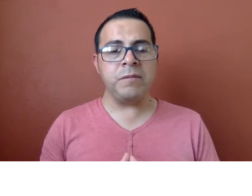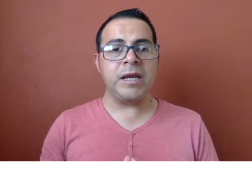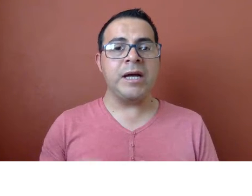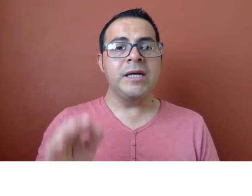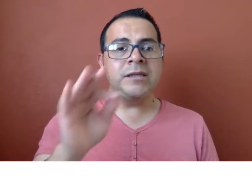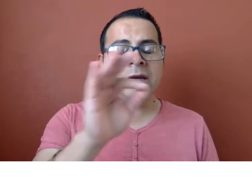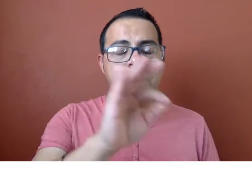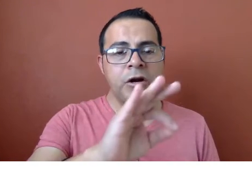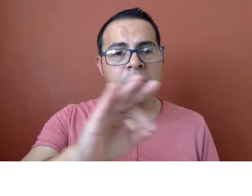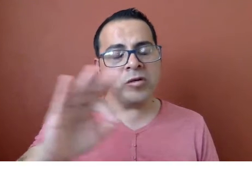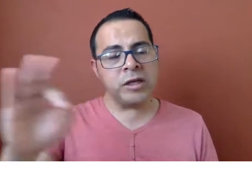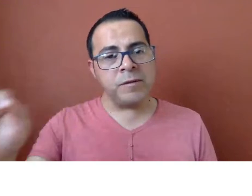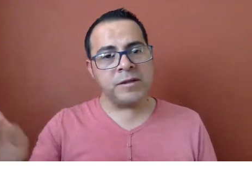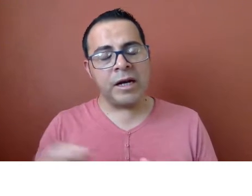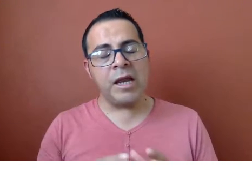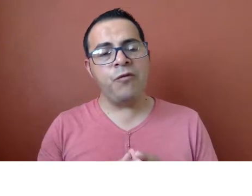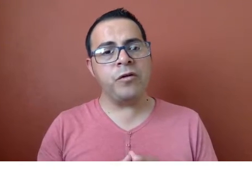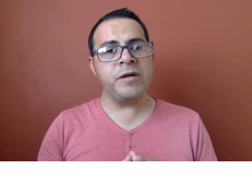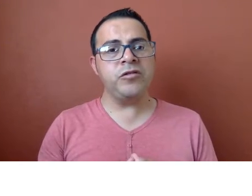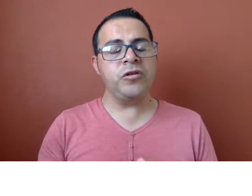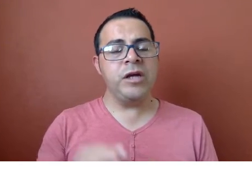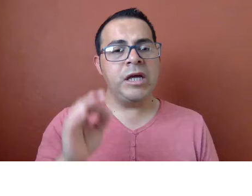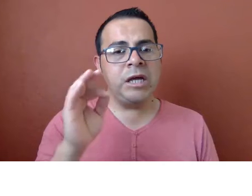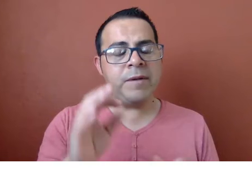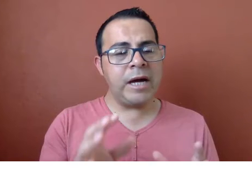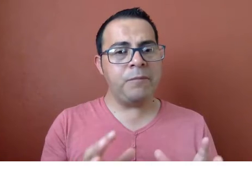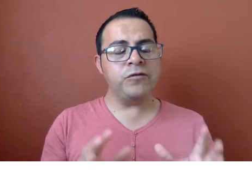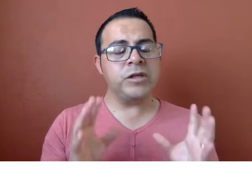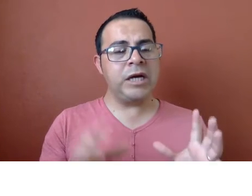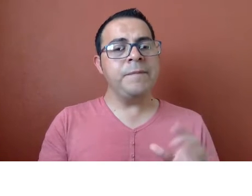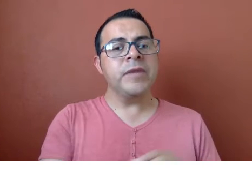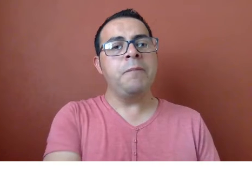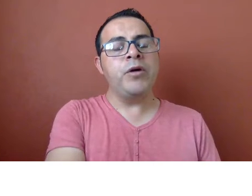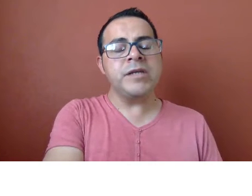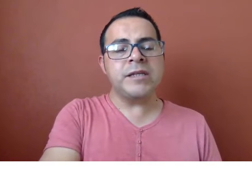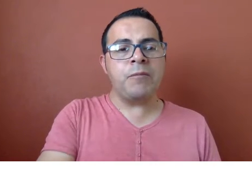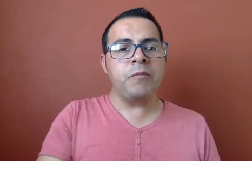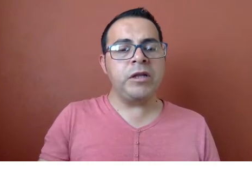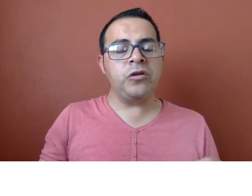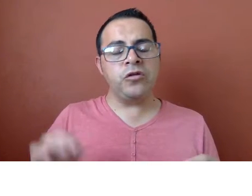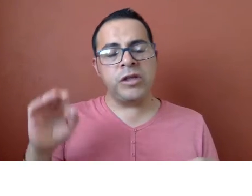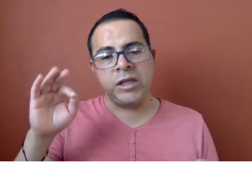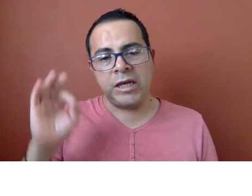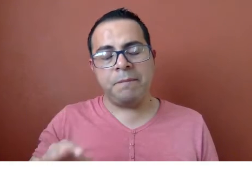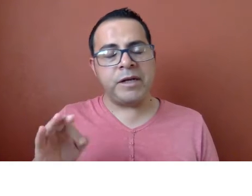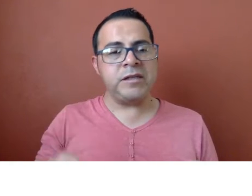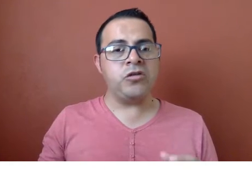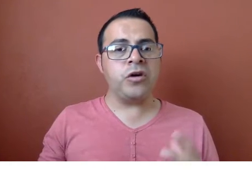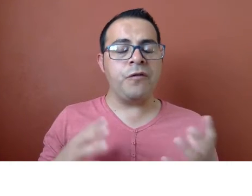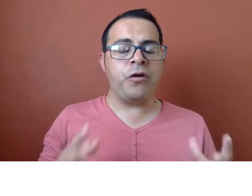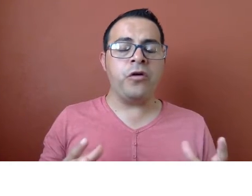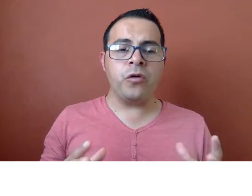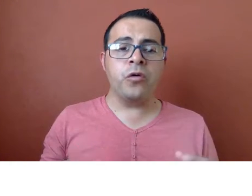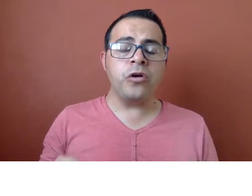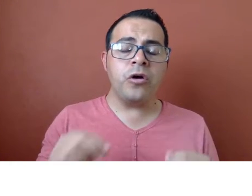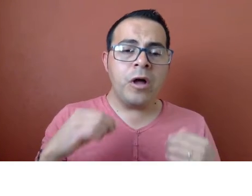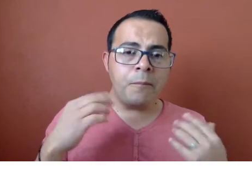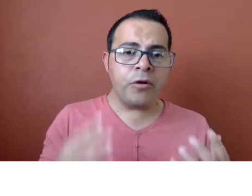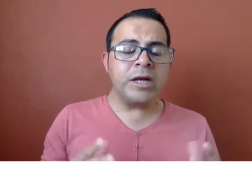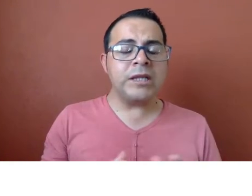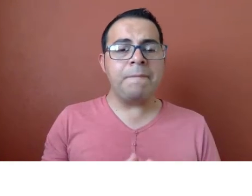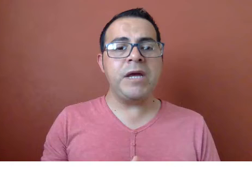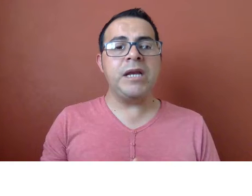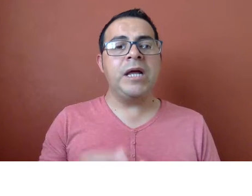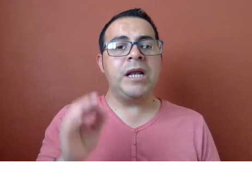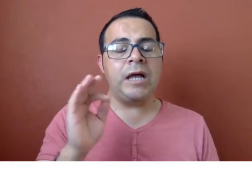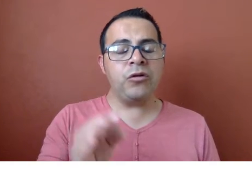no sirviera. Sin embargo, vamos a revisar la información y veamos que, pues hasta el momento no se tiene preciso qué fue lo que ocurrió,